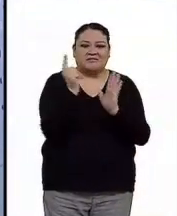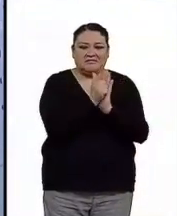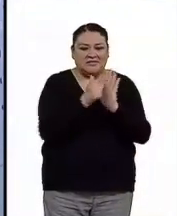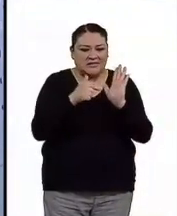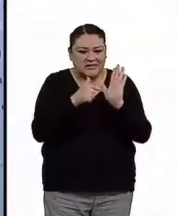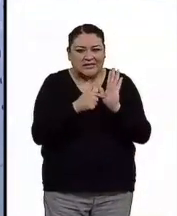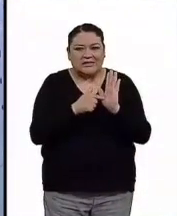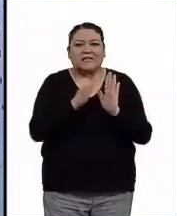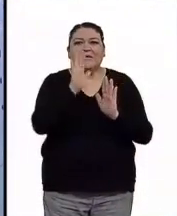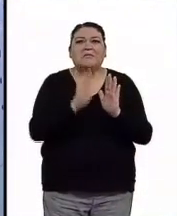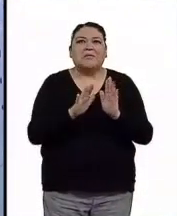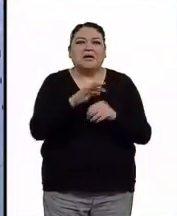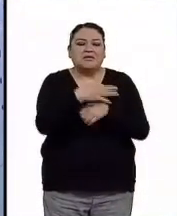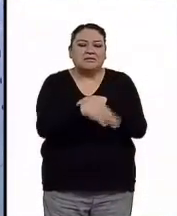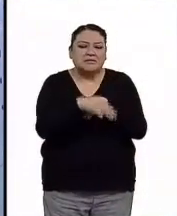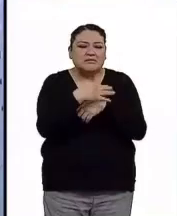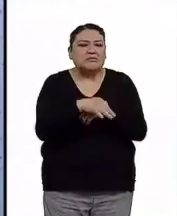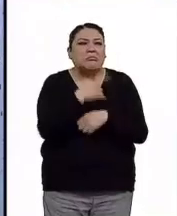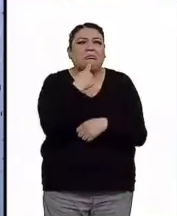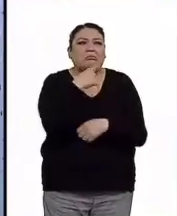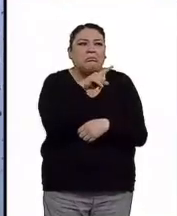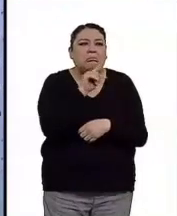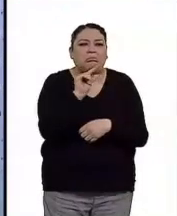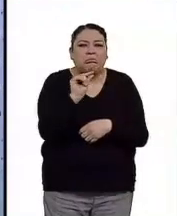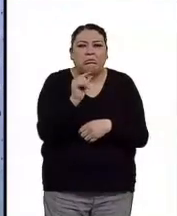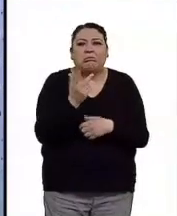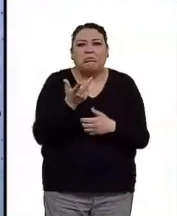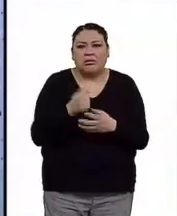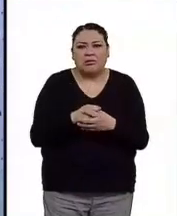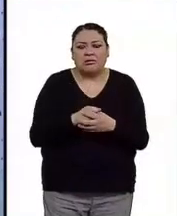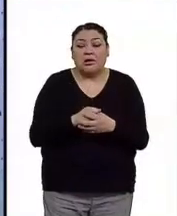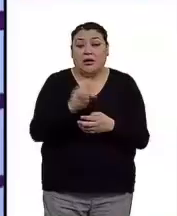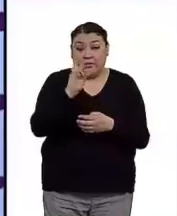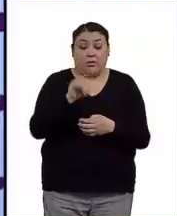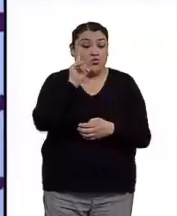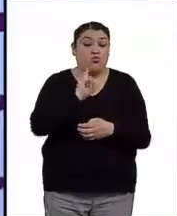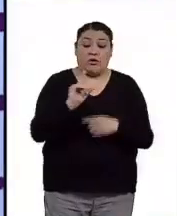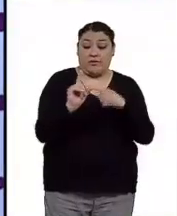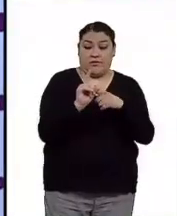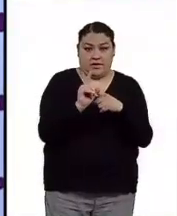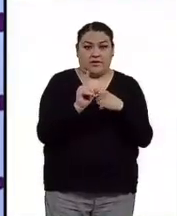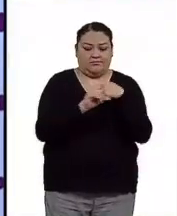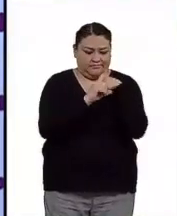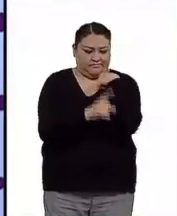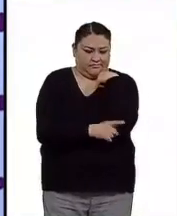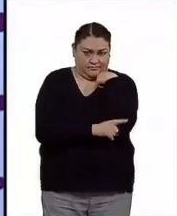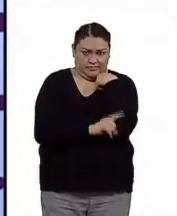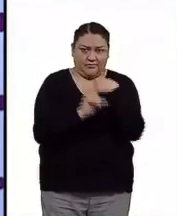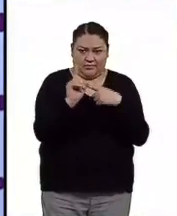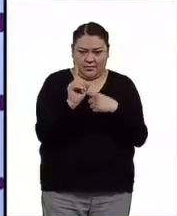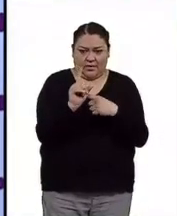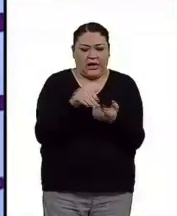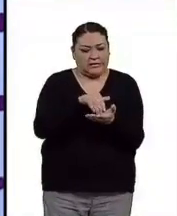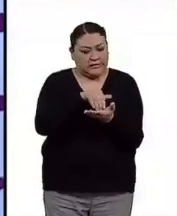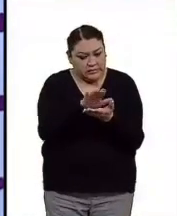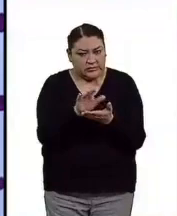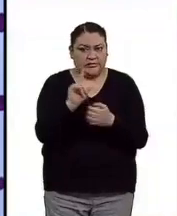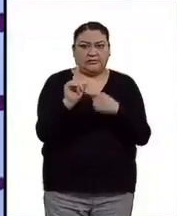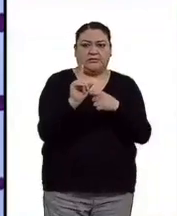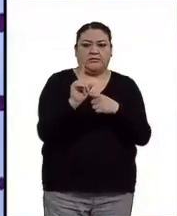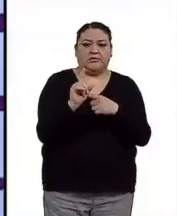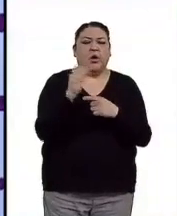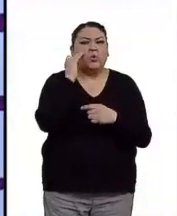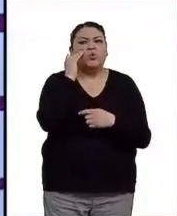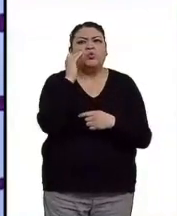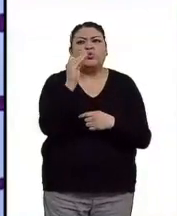una curita encima del problema, ¿no? Efectivamente, una mujer que es despedida por estar embarazada, 1 o 2